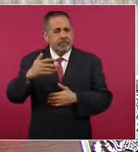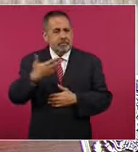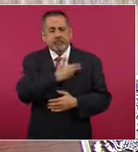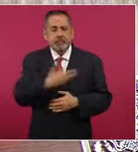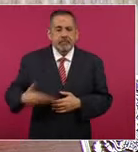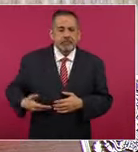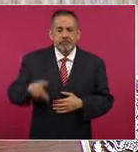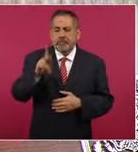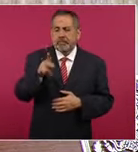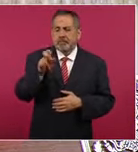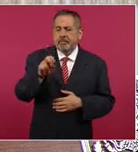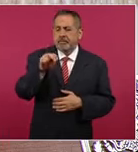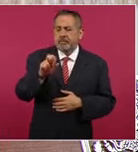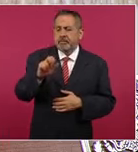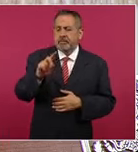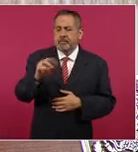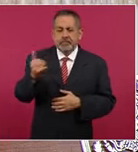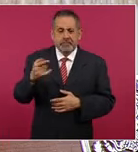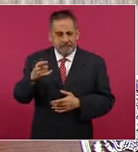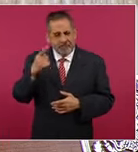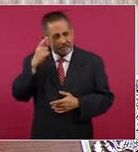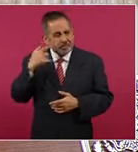Kennedy.